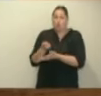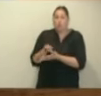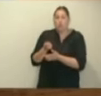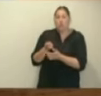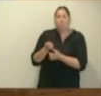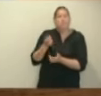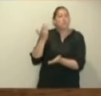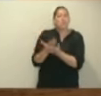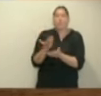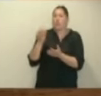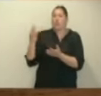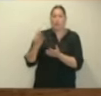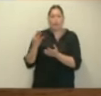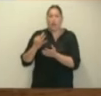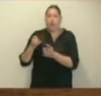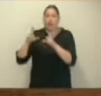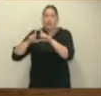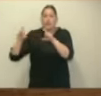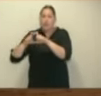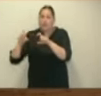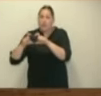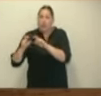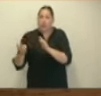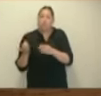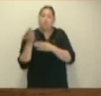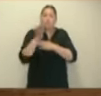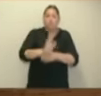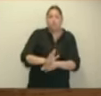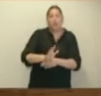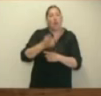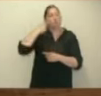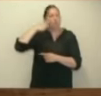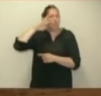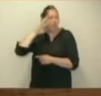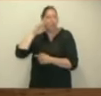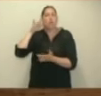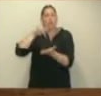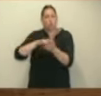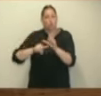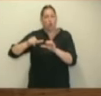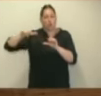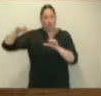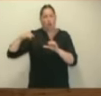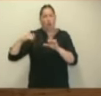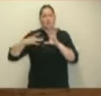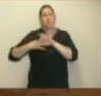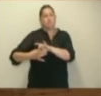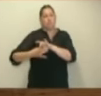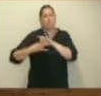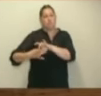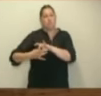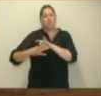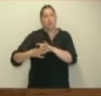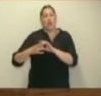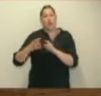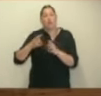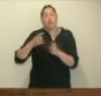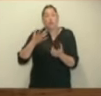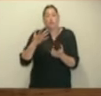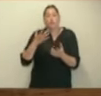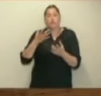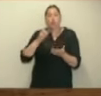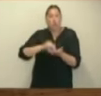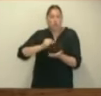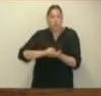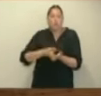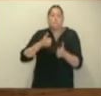entidades concurrentes posean una experiencia acreditada en la provisión del servicio social que sea objeto de contratación, así como en la atención a